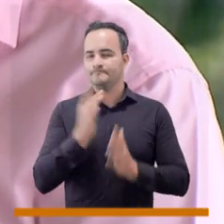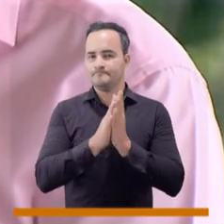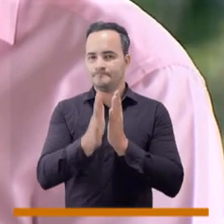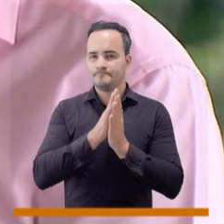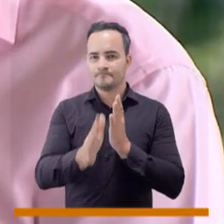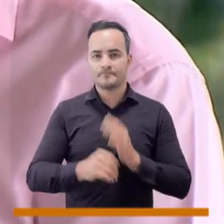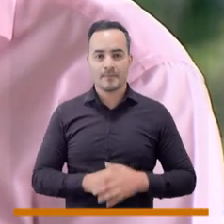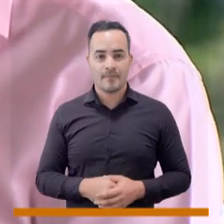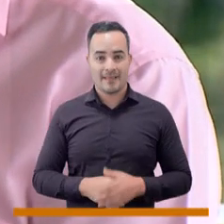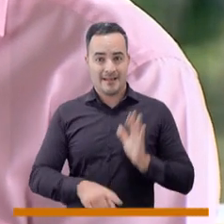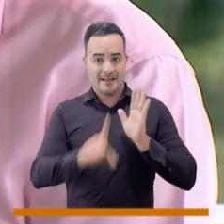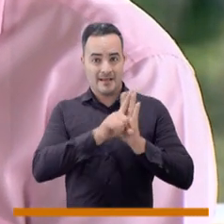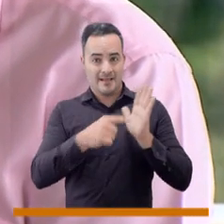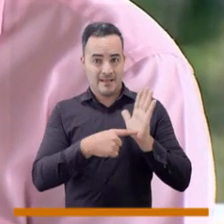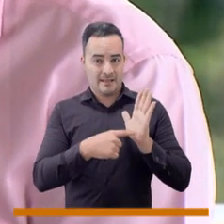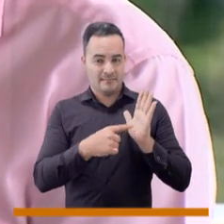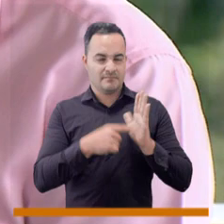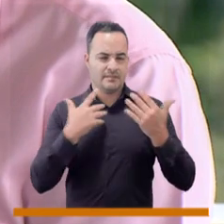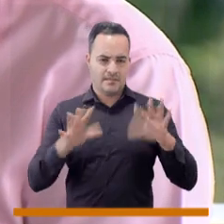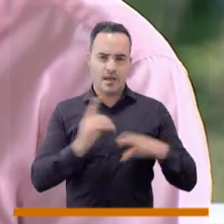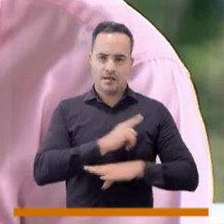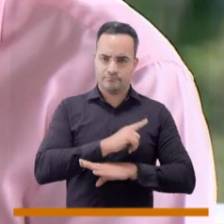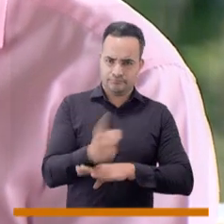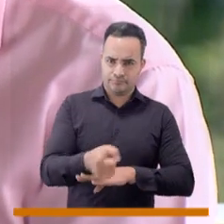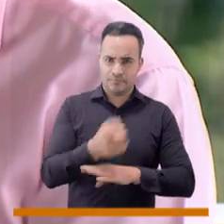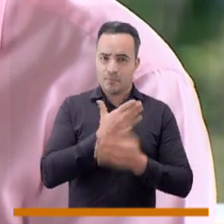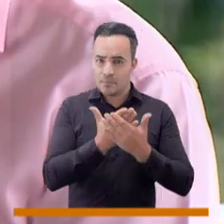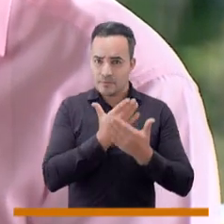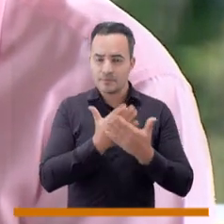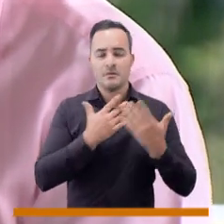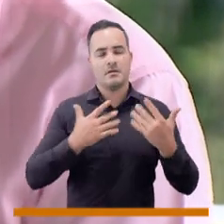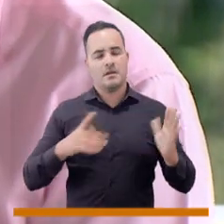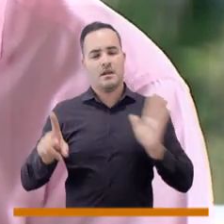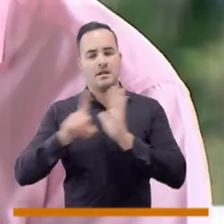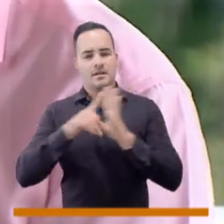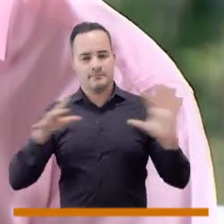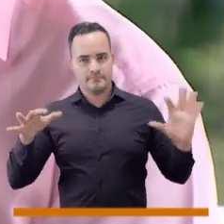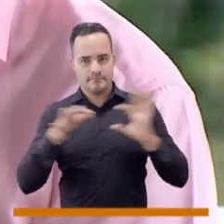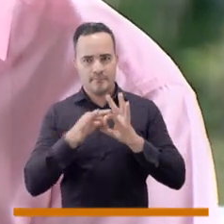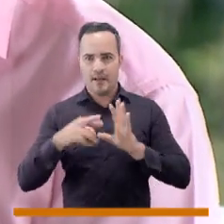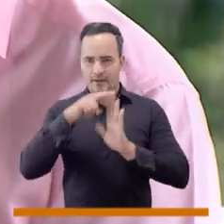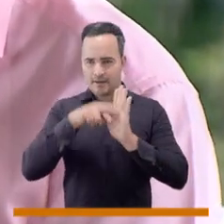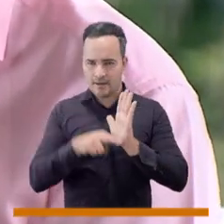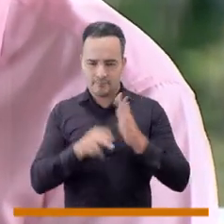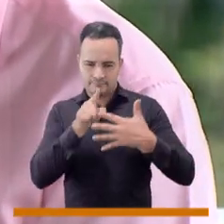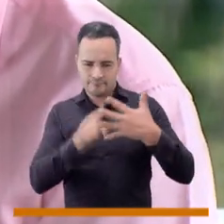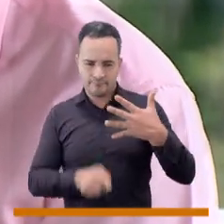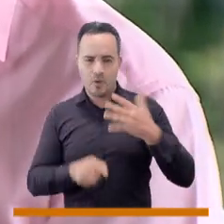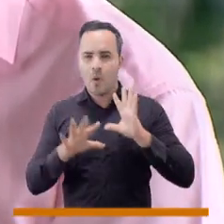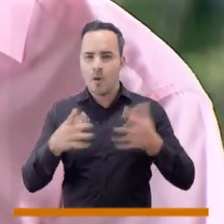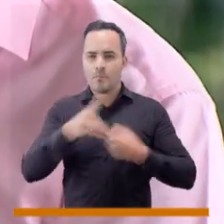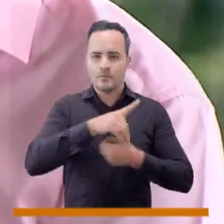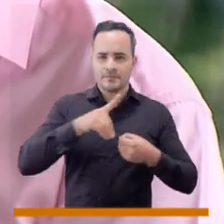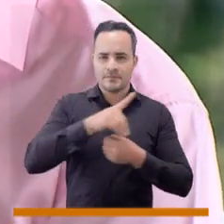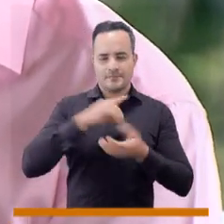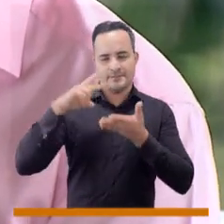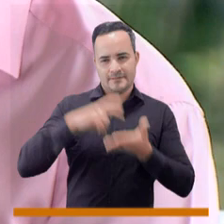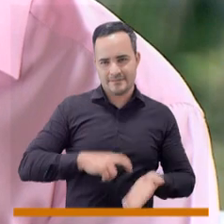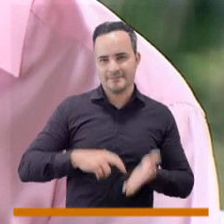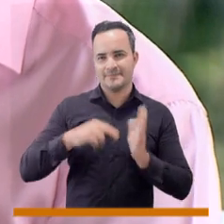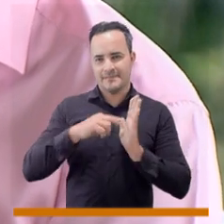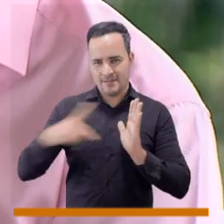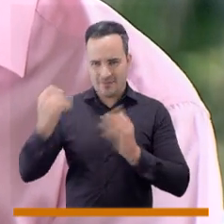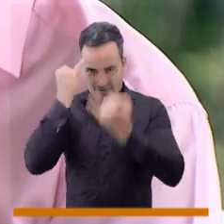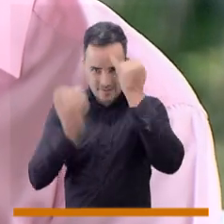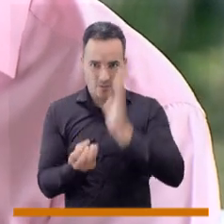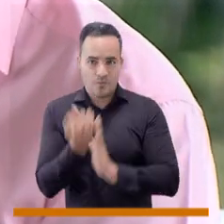Esta ley, que arranca como un acto legislativo, después es una ley que reglamenta el Distrito de Ciencia, Tecnología e Innovación, lo que hace es